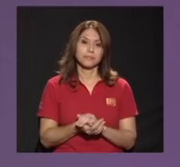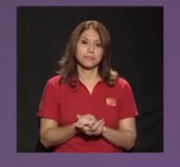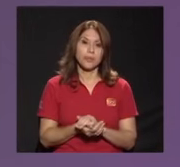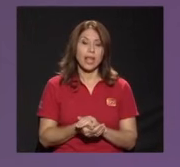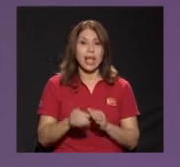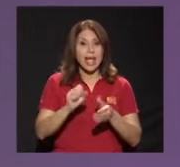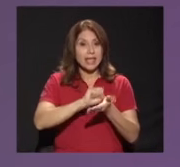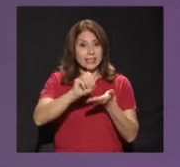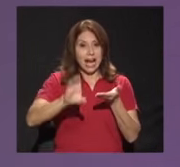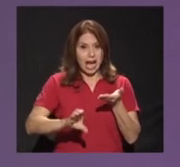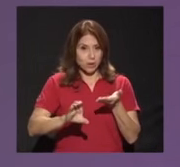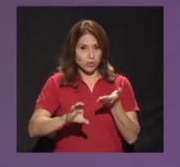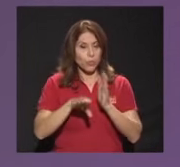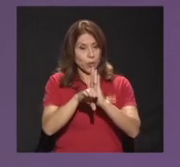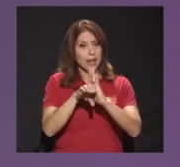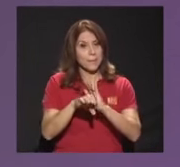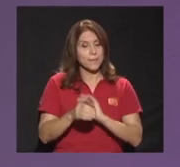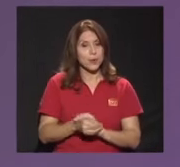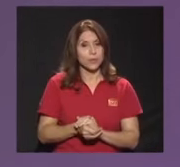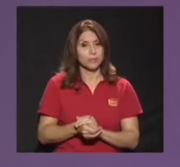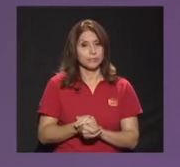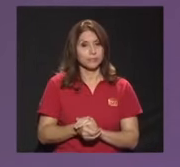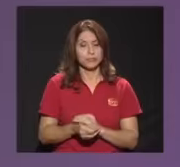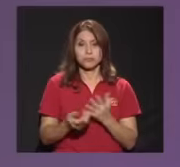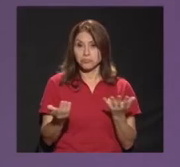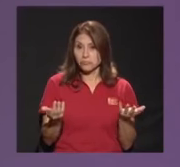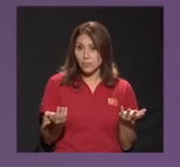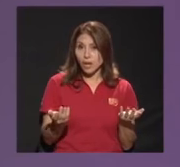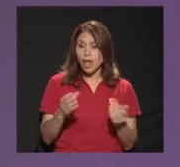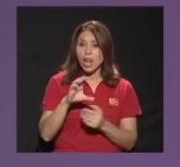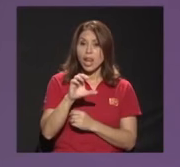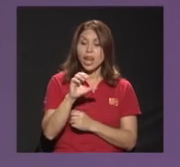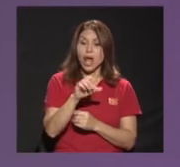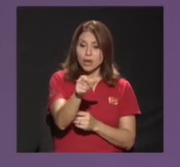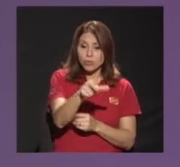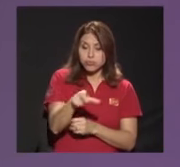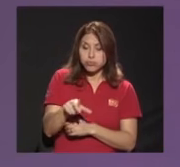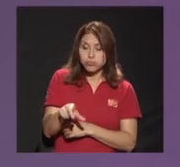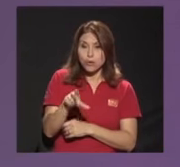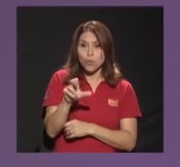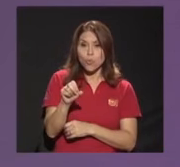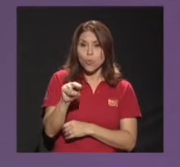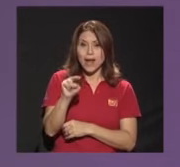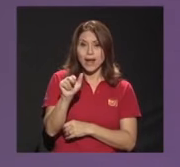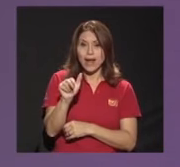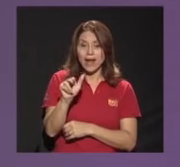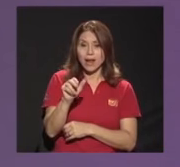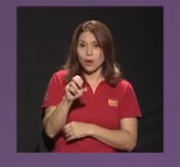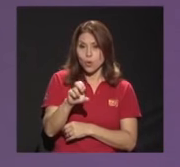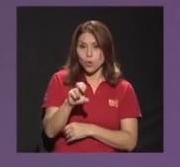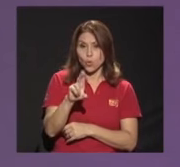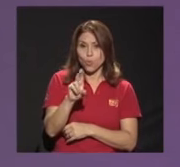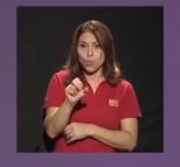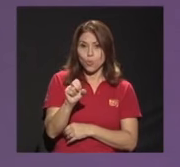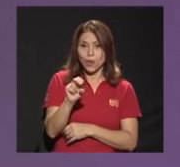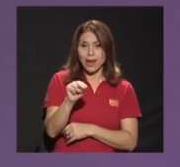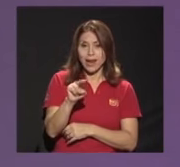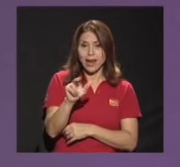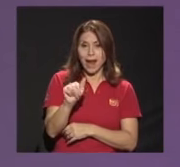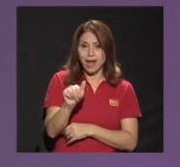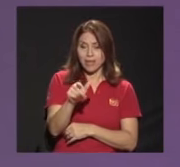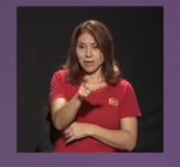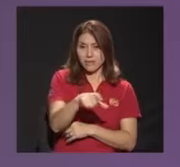En San Carlos, por ejemplo, le contaba a Vanessa, la cuenca del río San Carlos tiene... entre proyectos en marcha